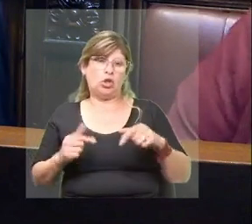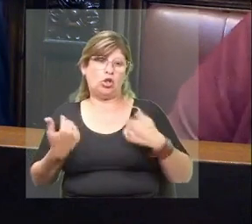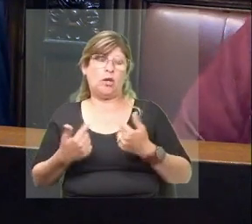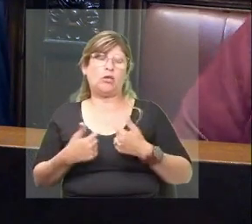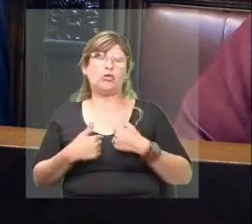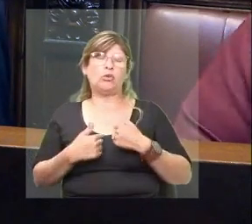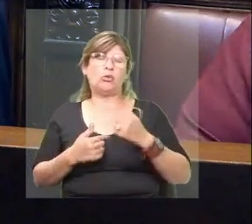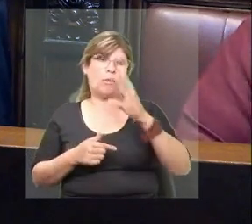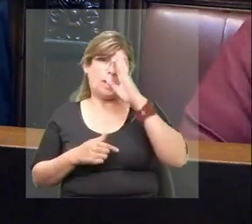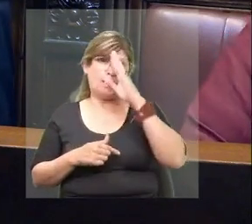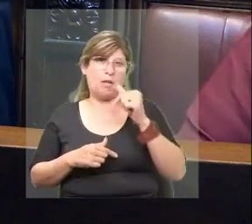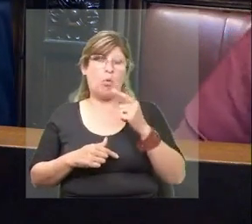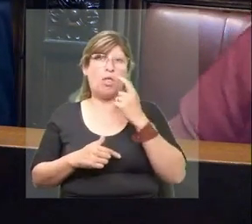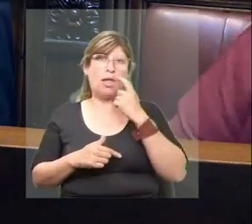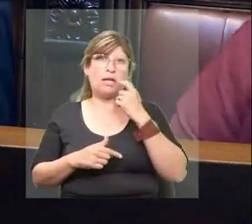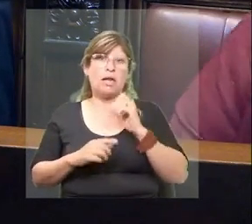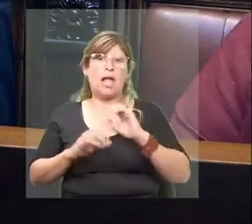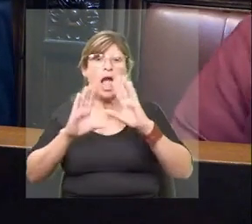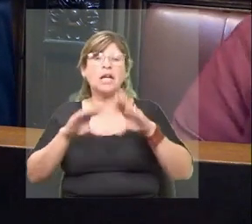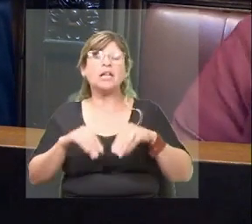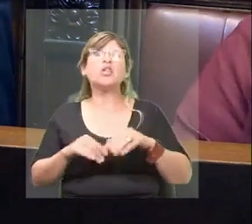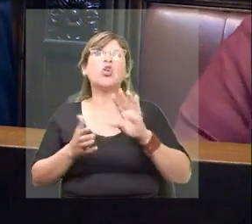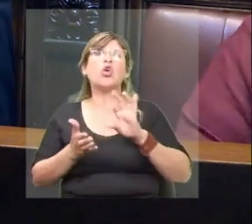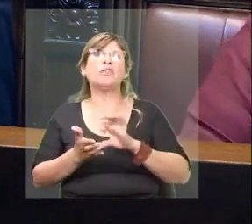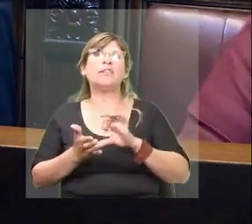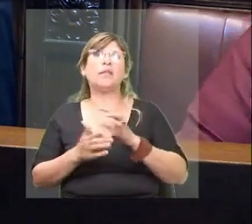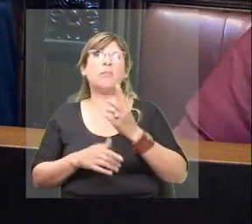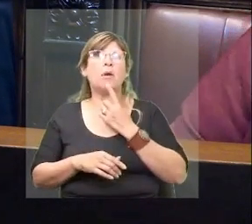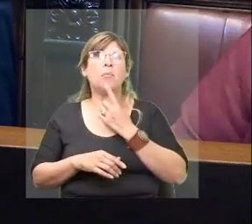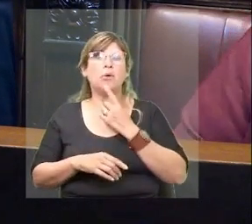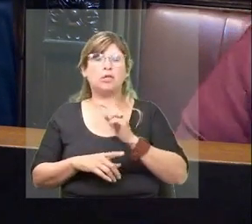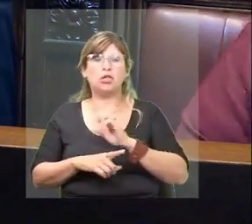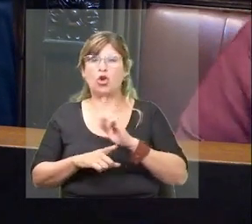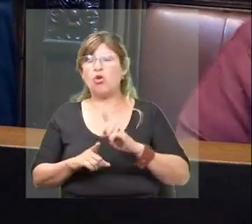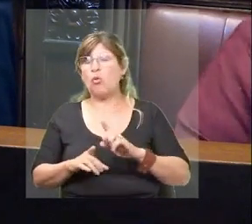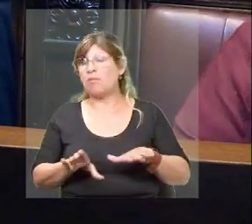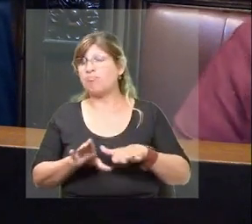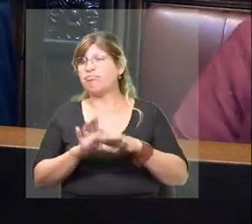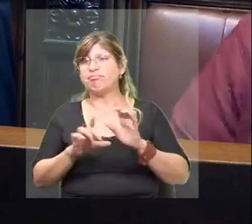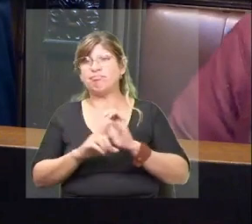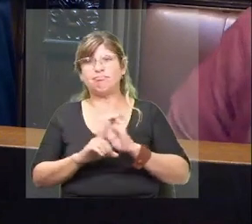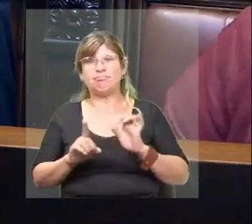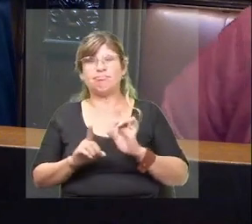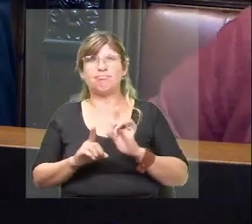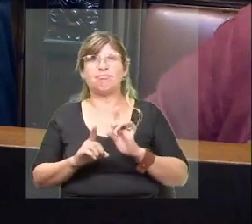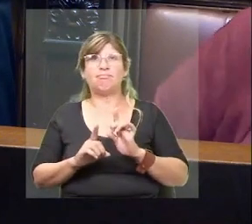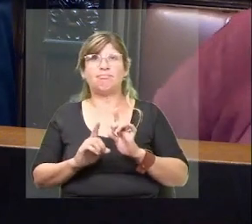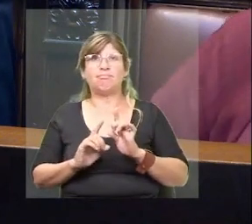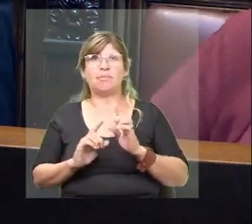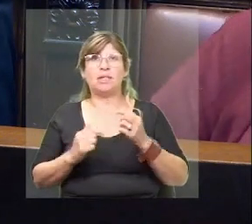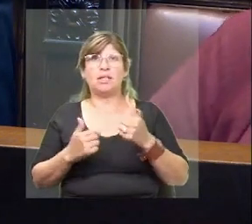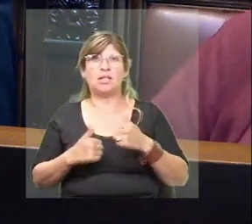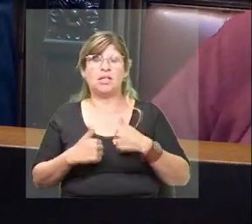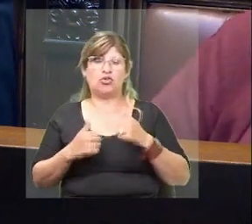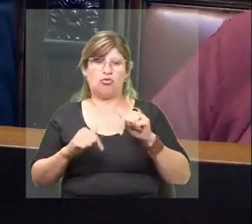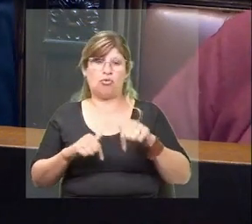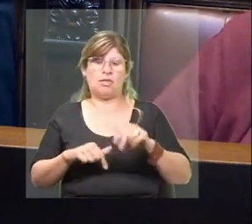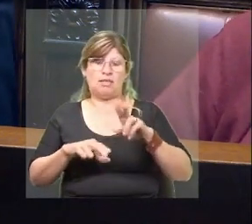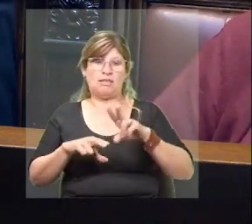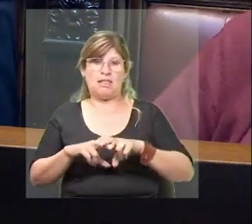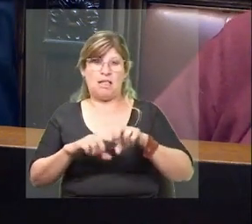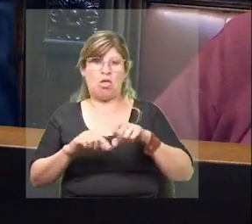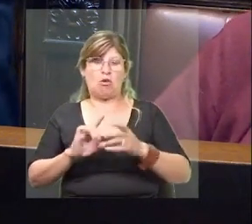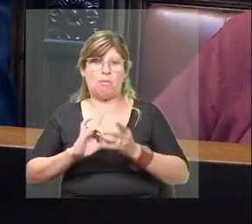Danilo y a todo el sistema político, que no es casual que esté sentado en este